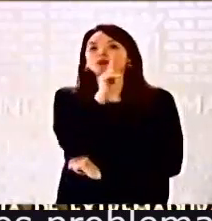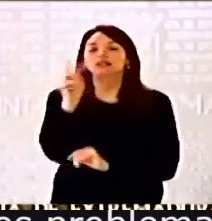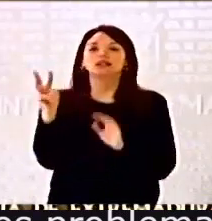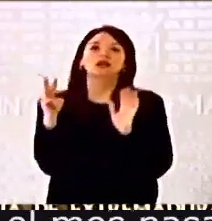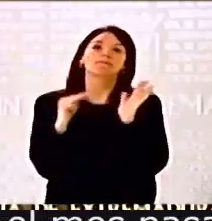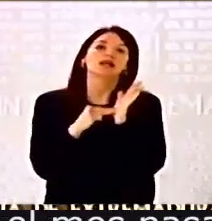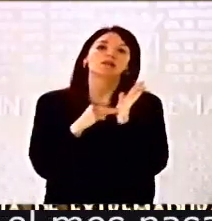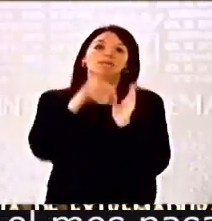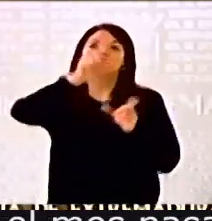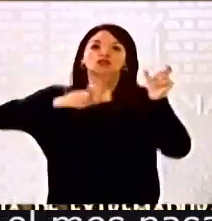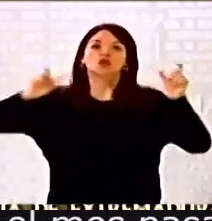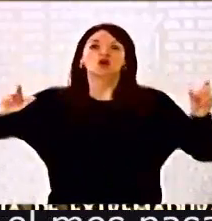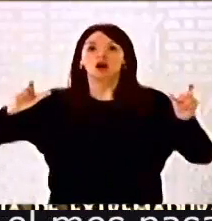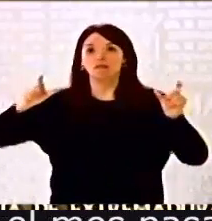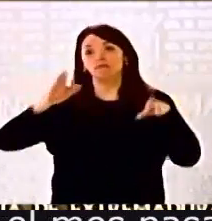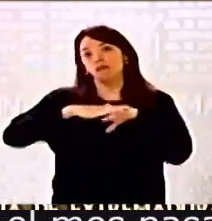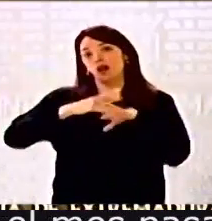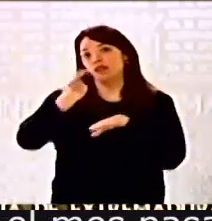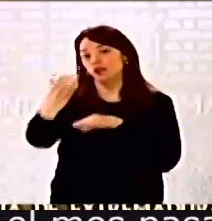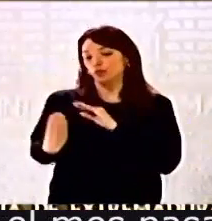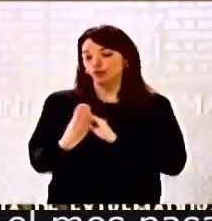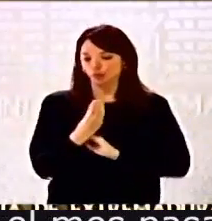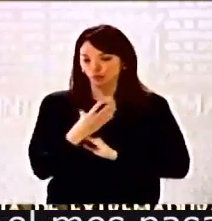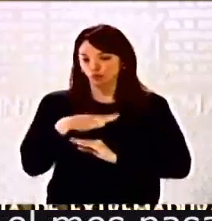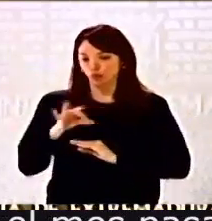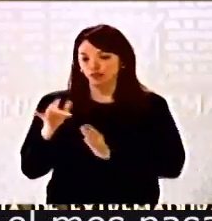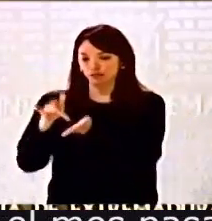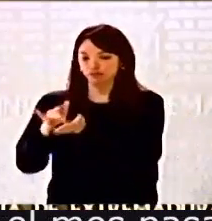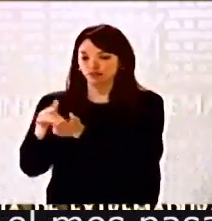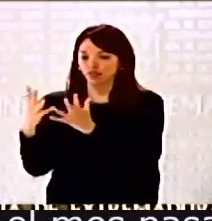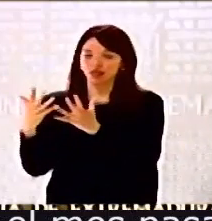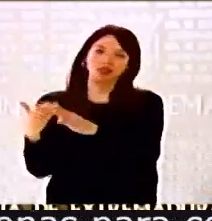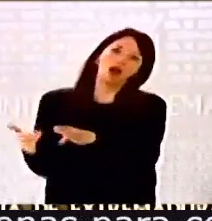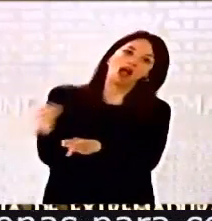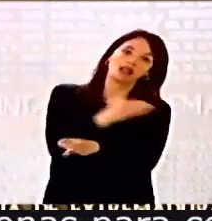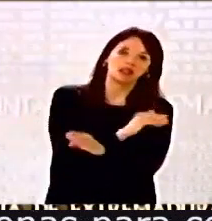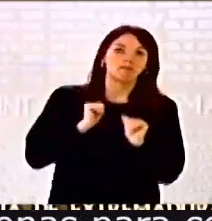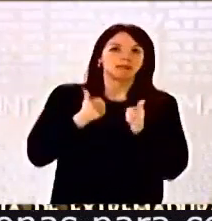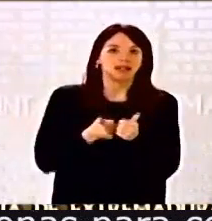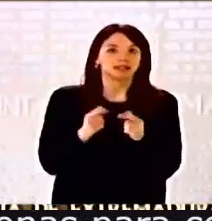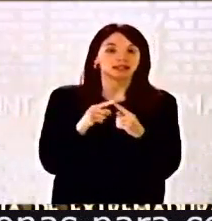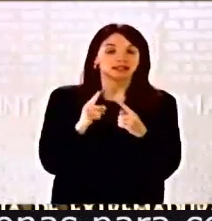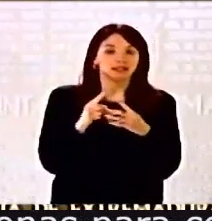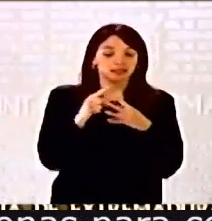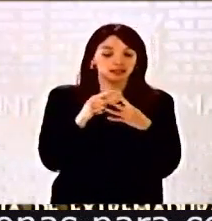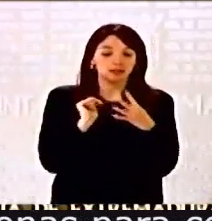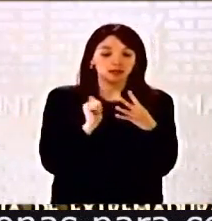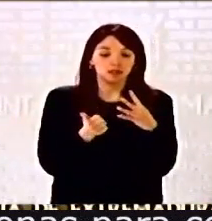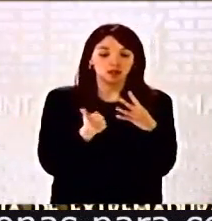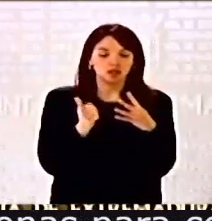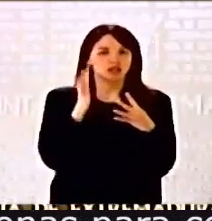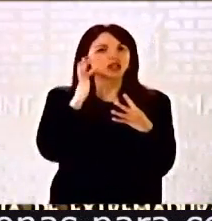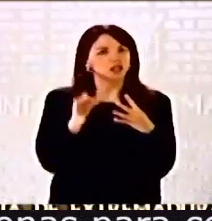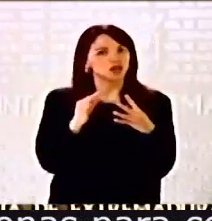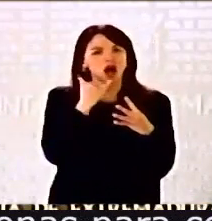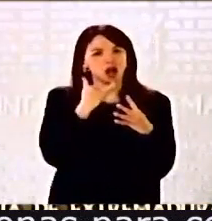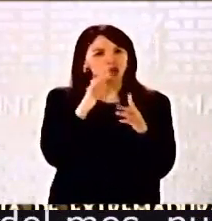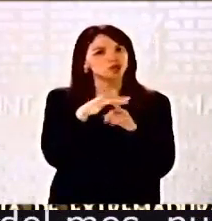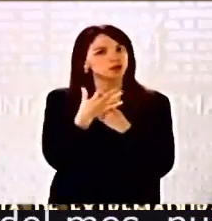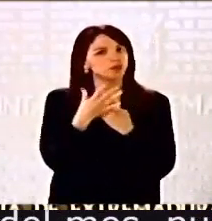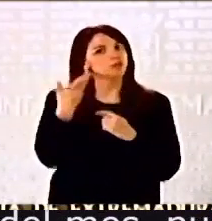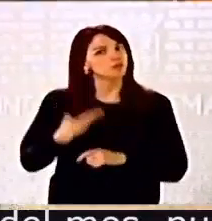para cobrar prestación y que puede adelantarse casi al principio del mes, puede ser, yo creo que un hecho importante.